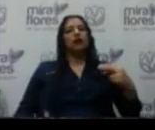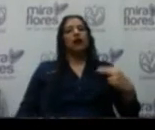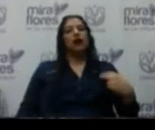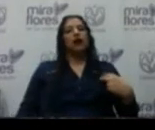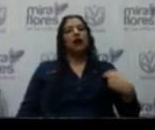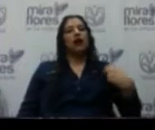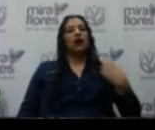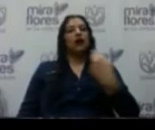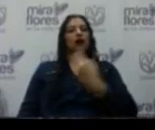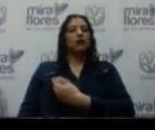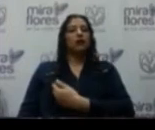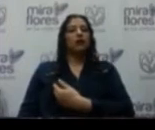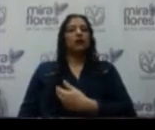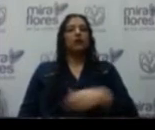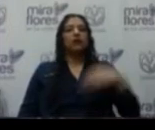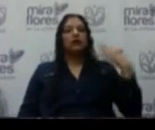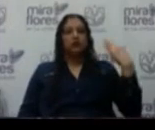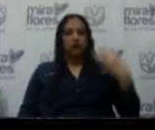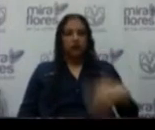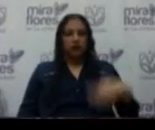libres,